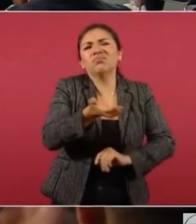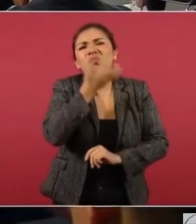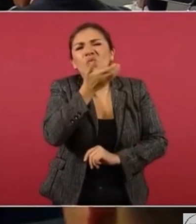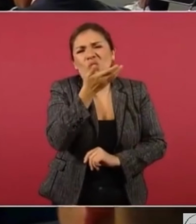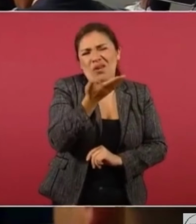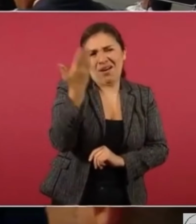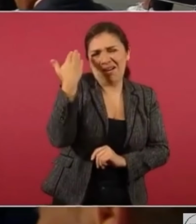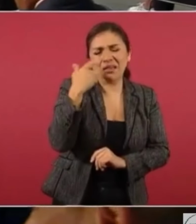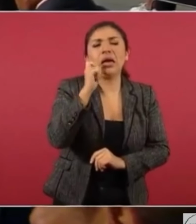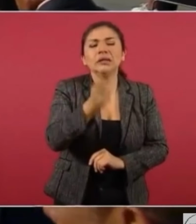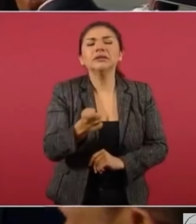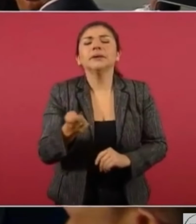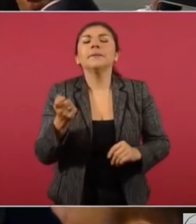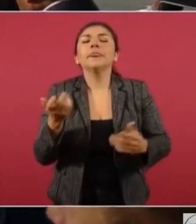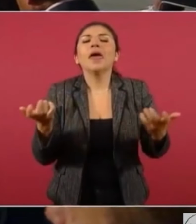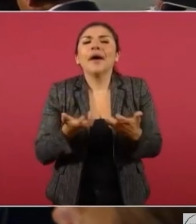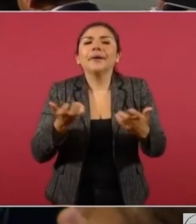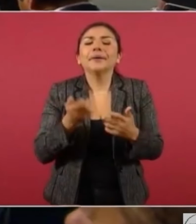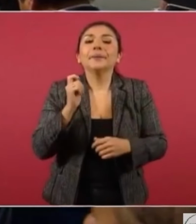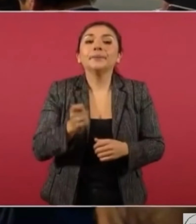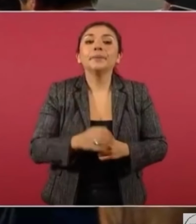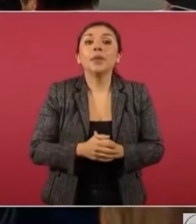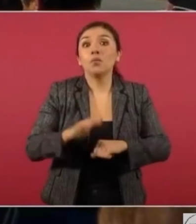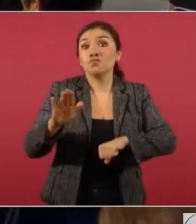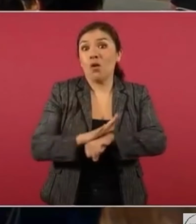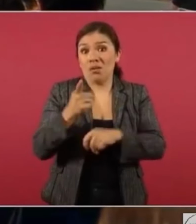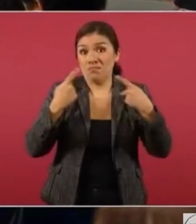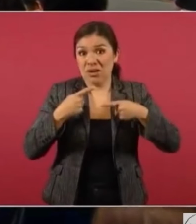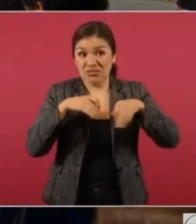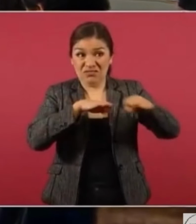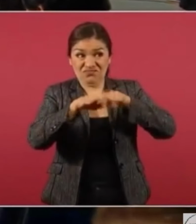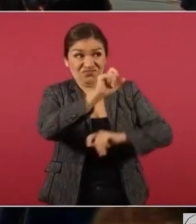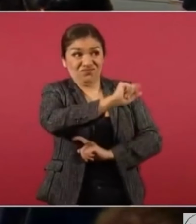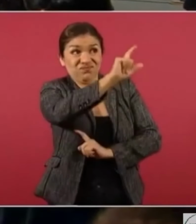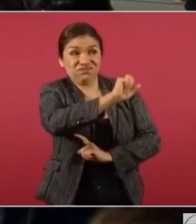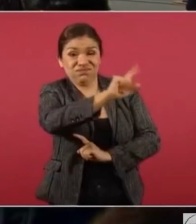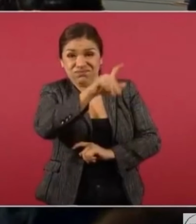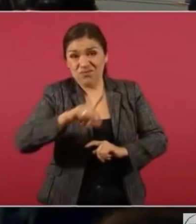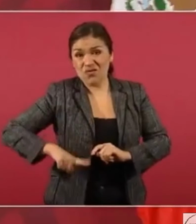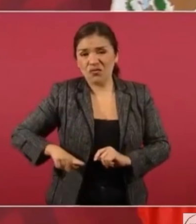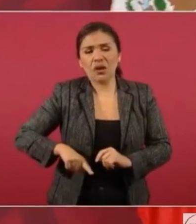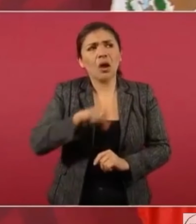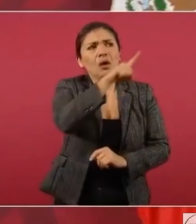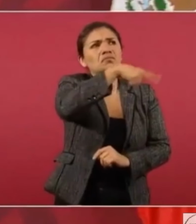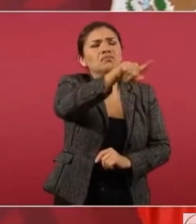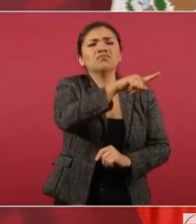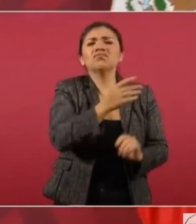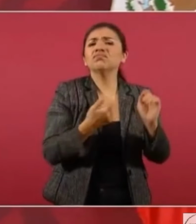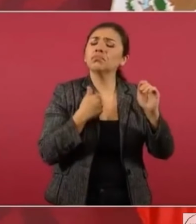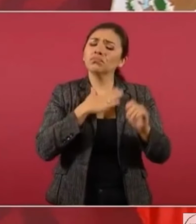también se hacía porque los funcionarios se iban a trabajar